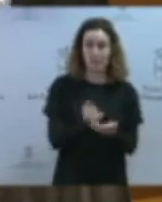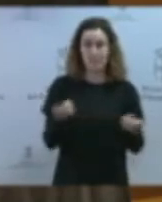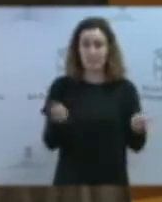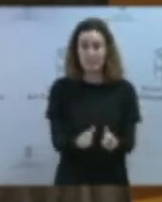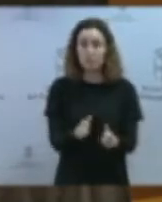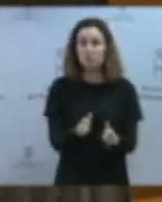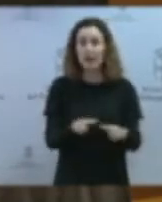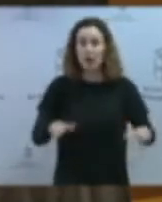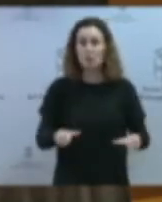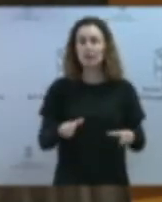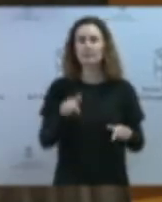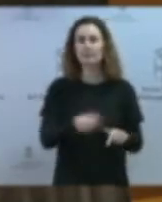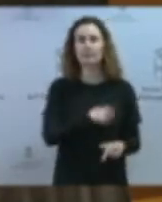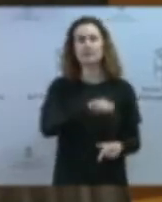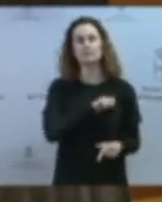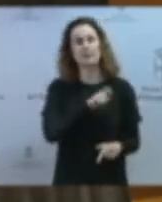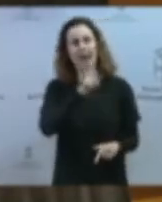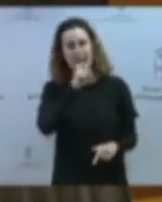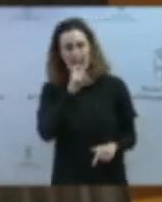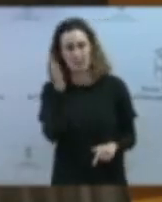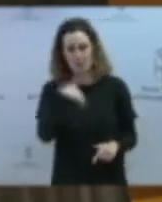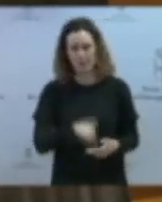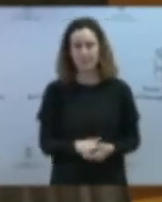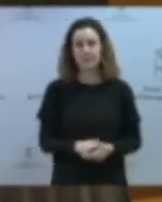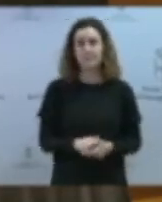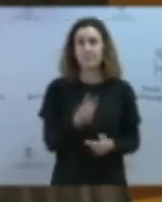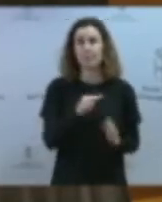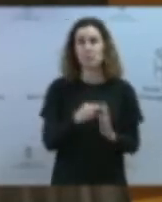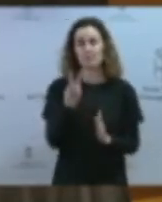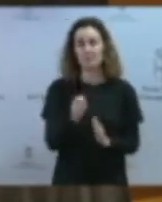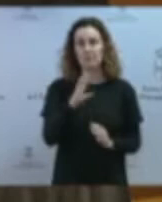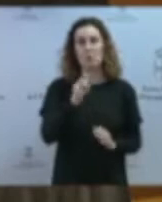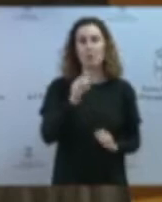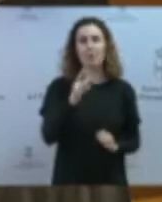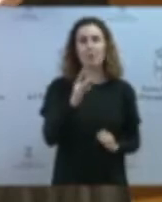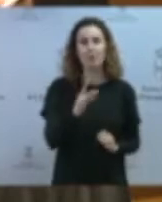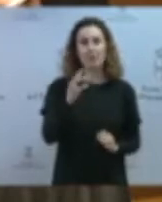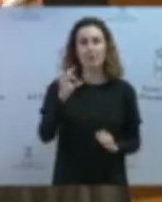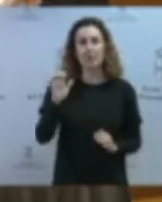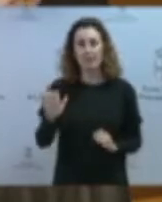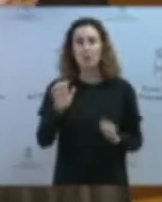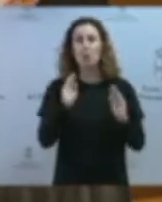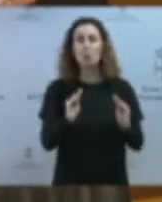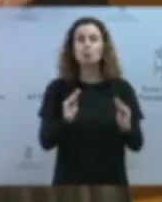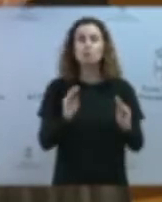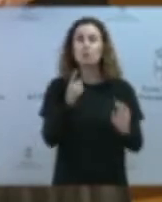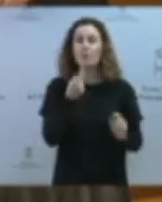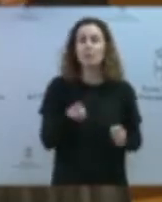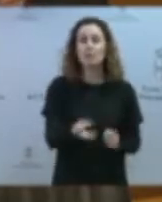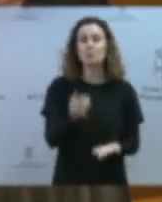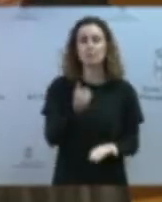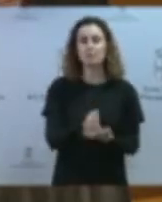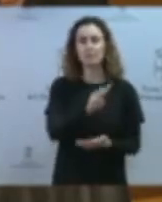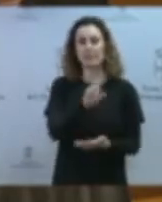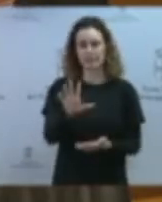estudio reciente, publicado en 2020 por la OCDE, recuerda que la ratio en secundaria en España era de 25 alumnos y alumnas por clase,